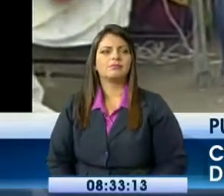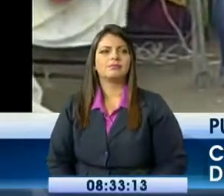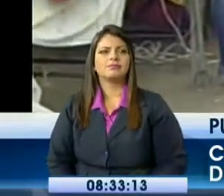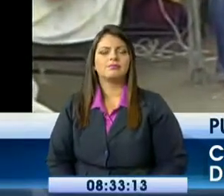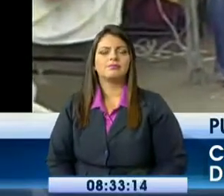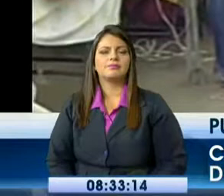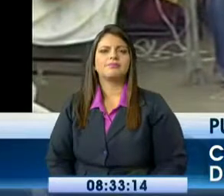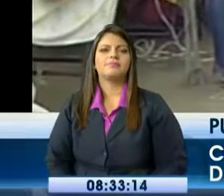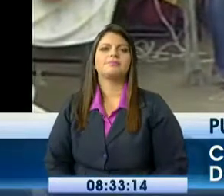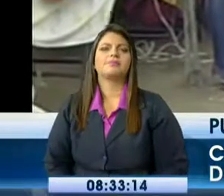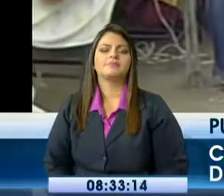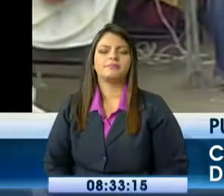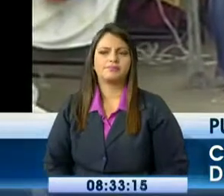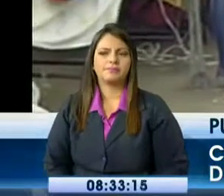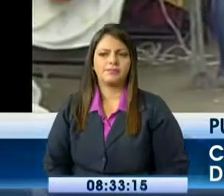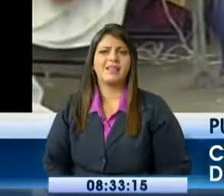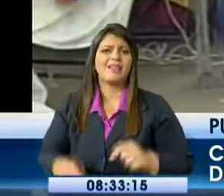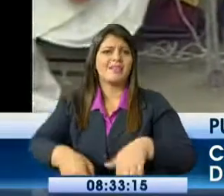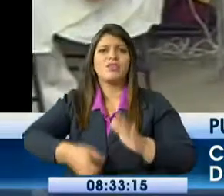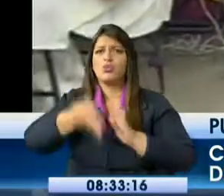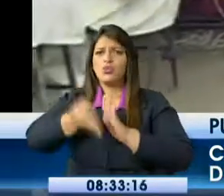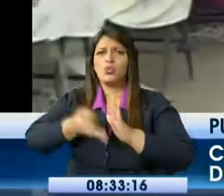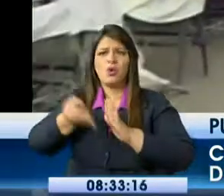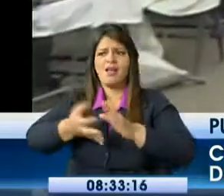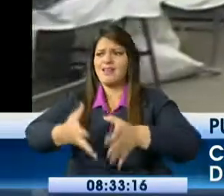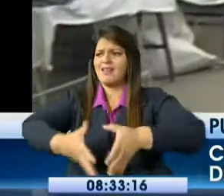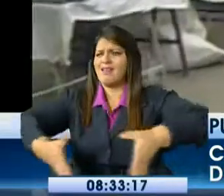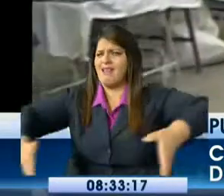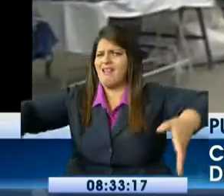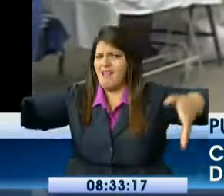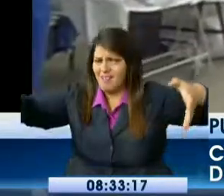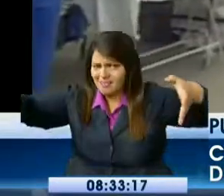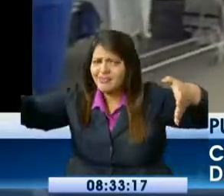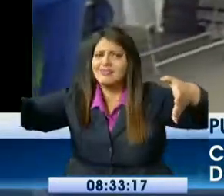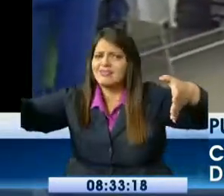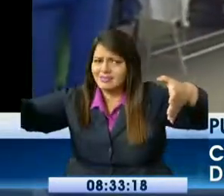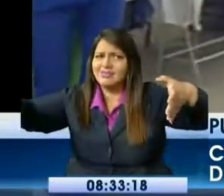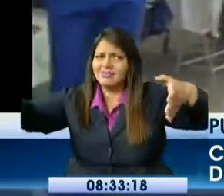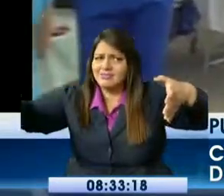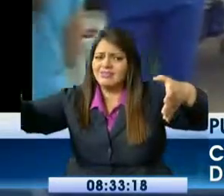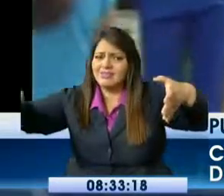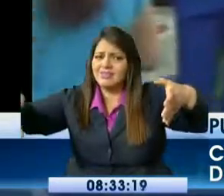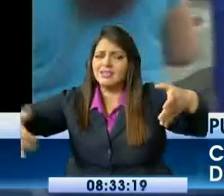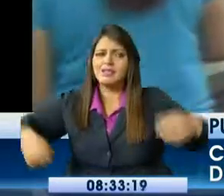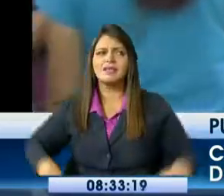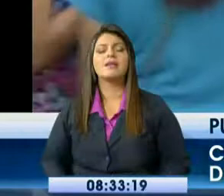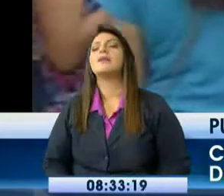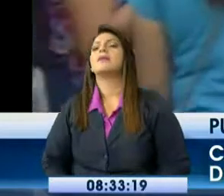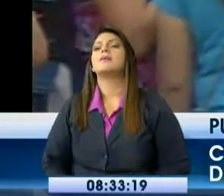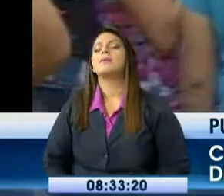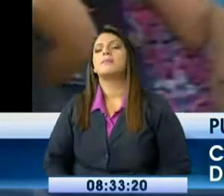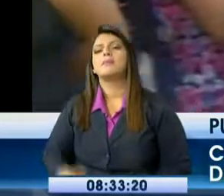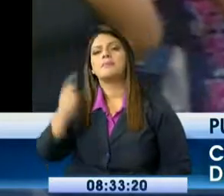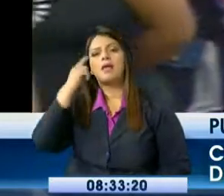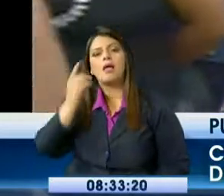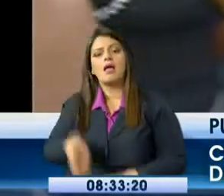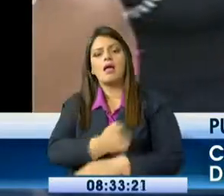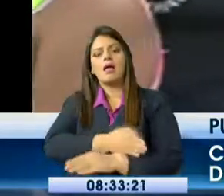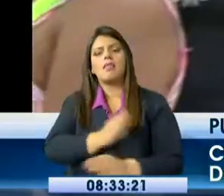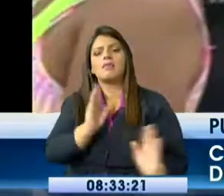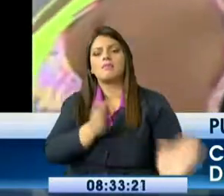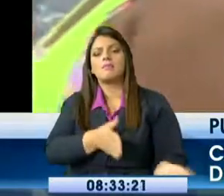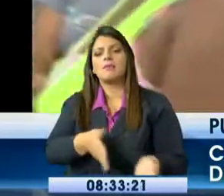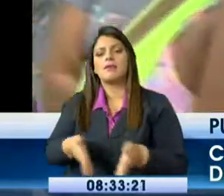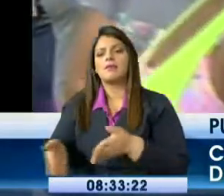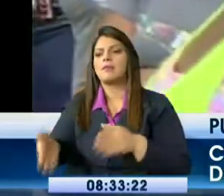caso, Durán es mucho más grande que la avenida Nicolás Lapente. Claro. ¿Ok? Entonces, la proyección de los planes parciales de ordenamiento